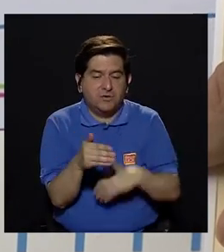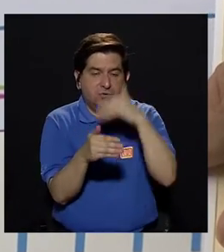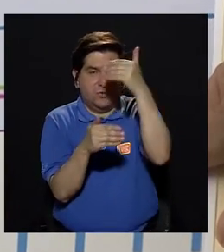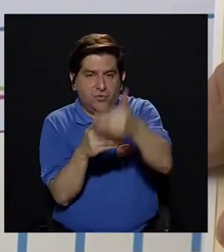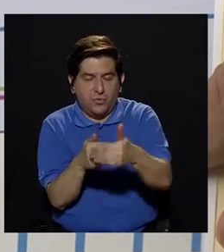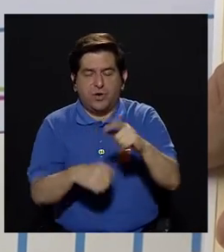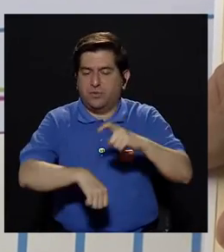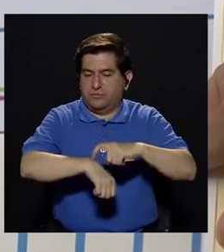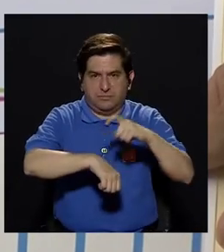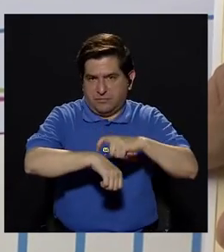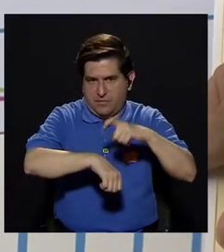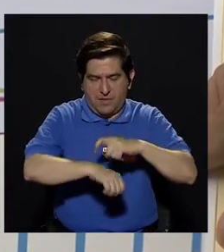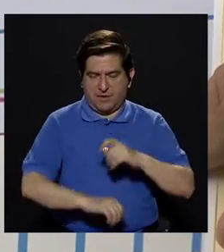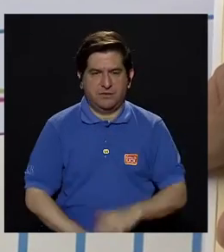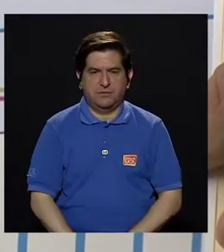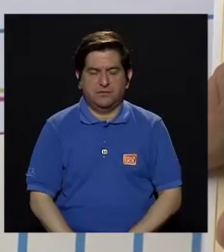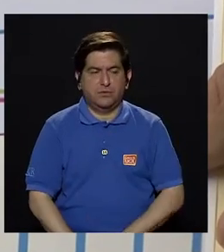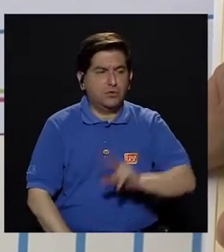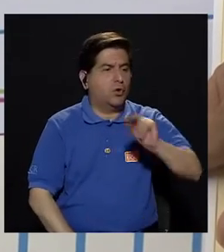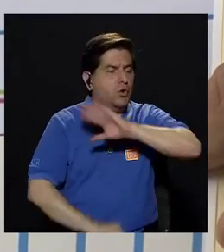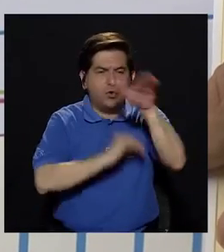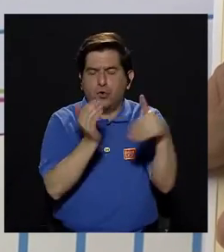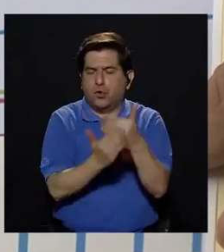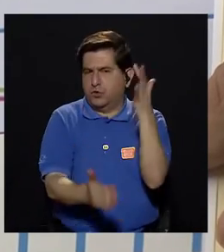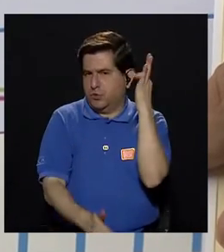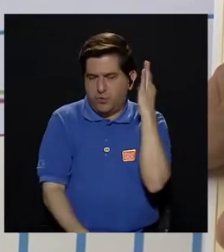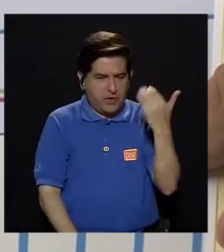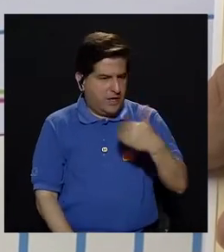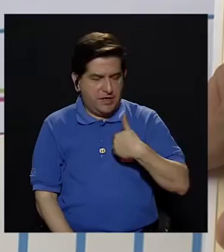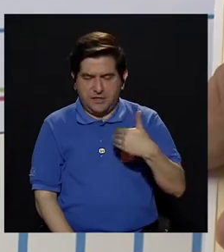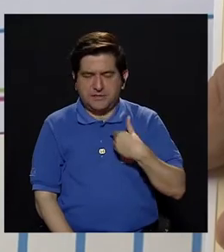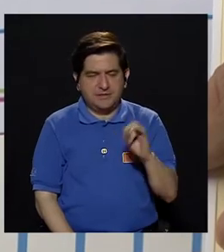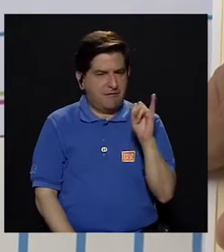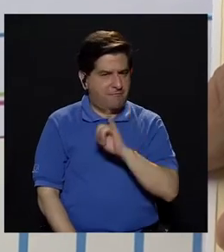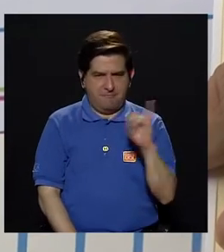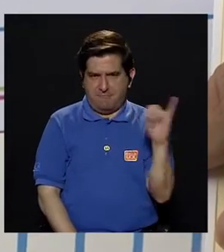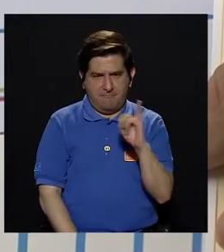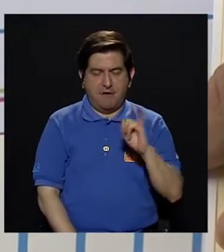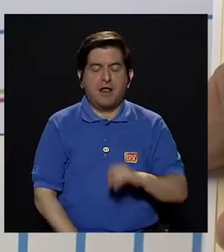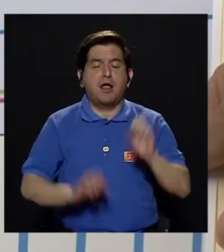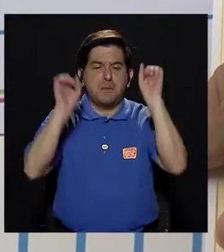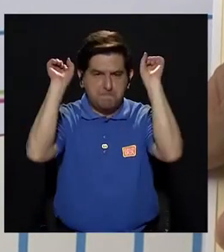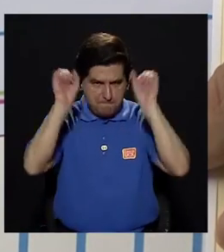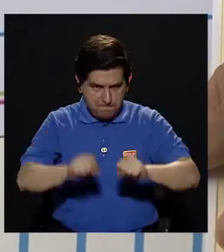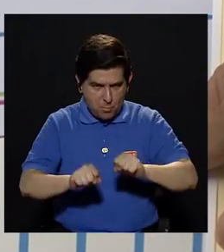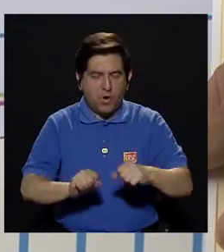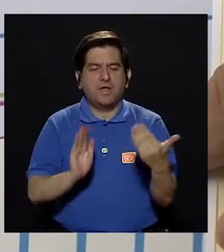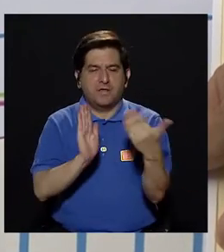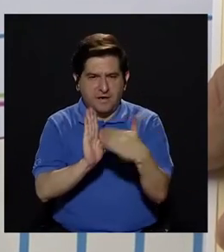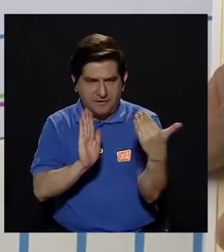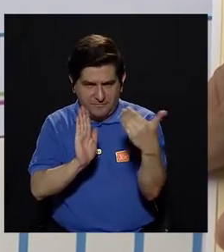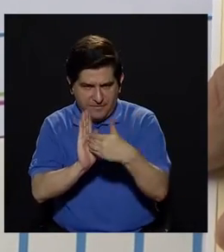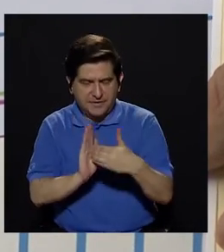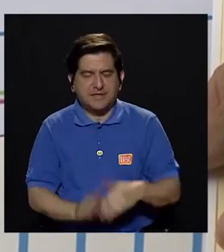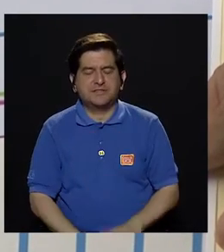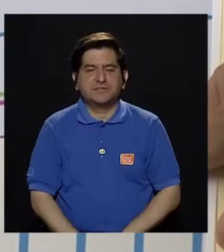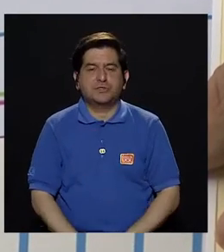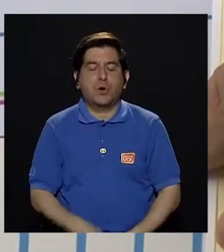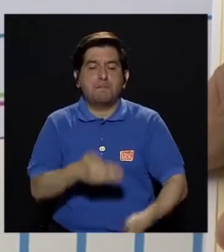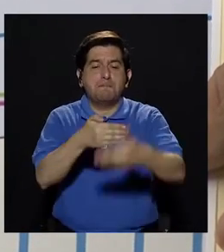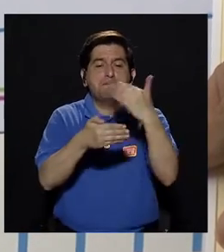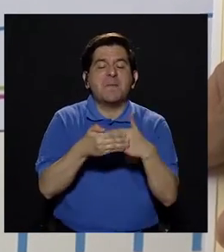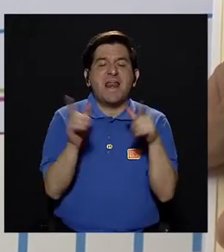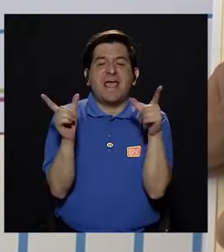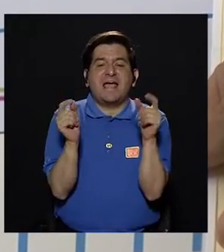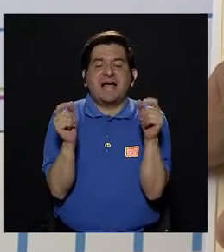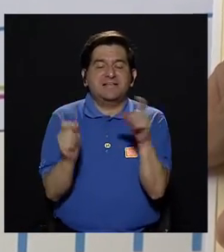luego llegará un momento en donde no todas las mujeres que tienen infección pueden llegar a ser lesiones, que son las precánceres o